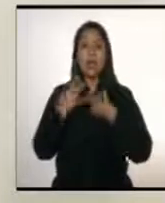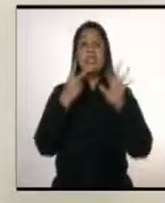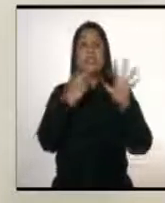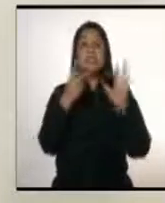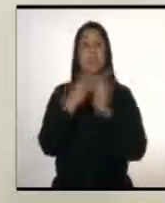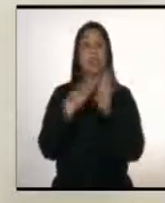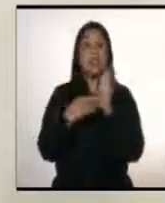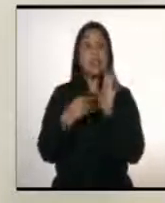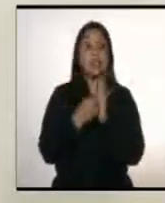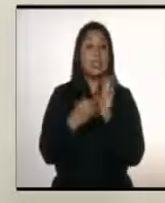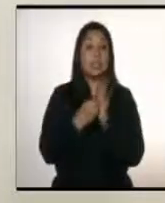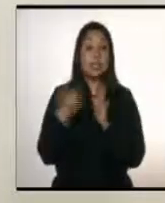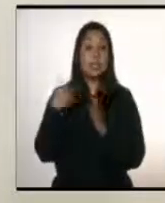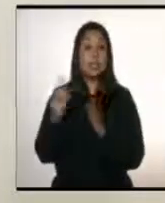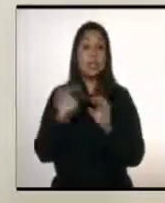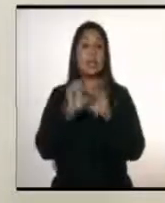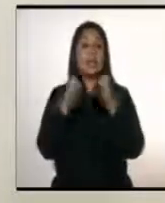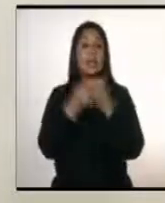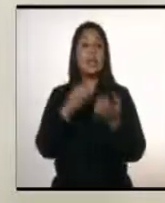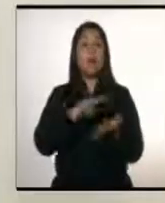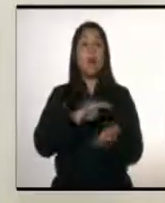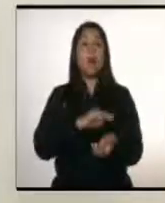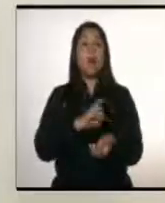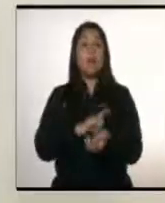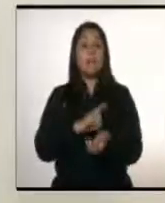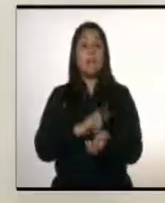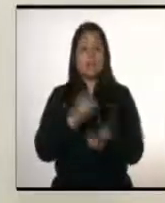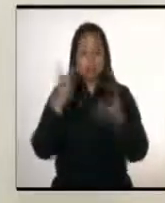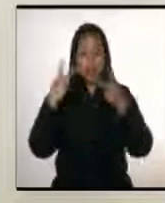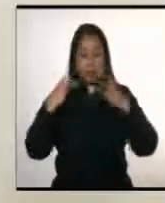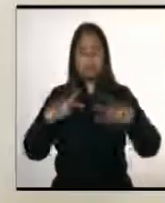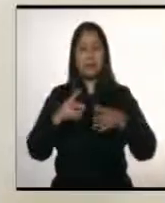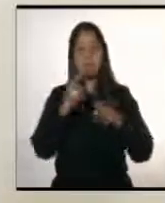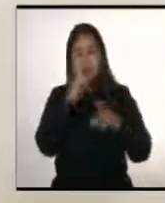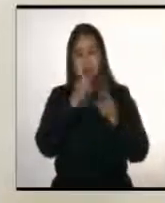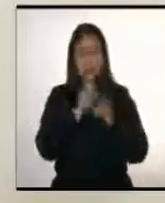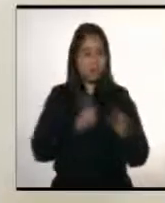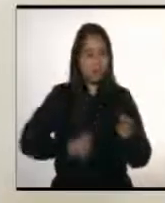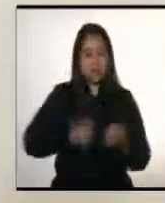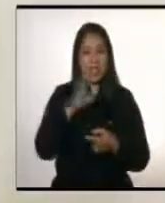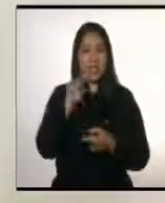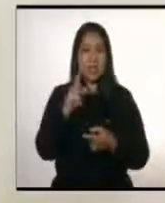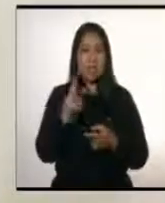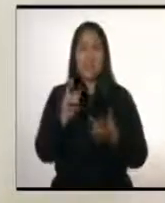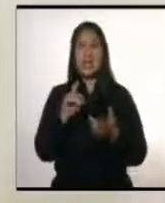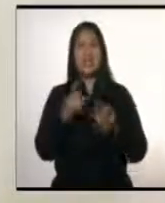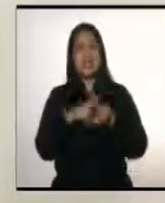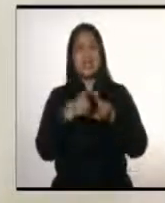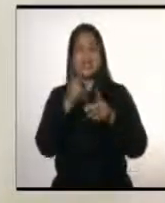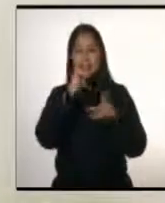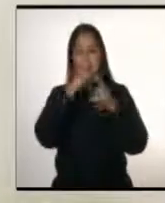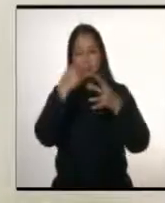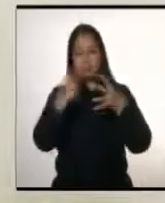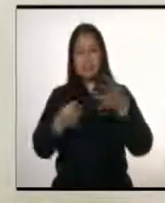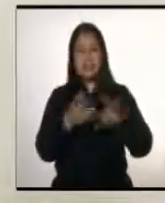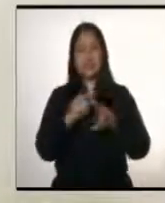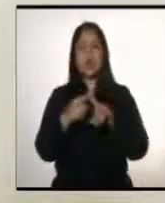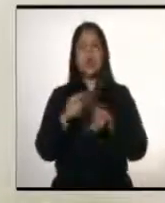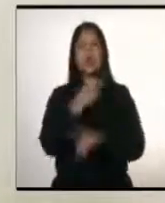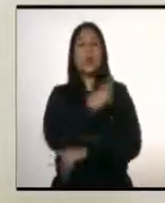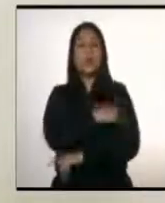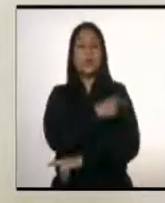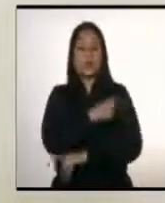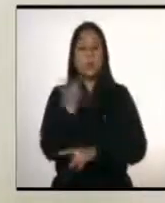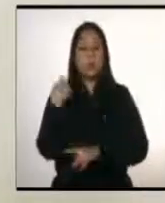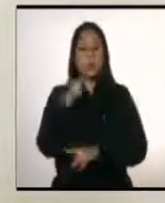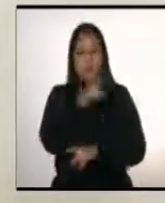nuestros hospitales. Estamos en ese decreto también, nos permite mayor libertad para que no exista